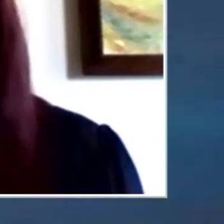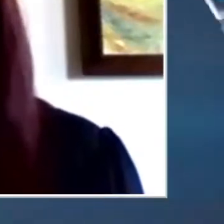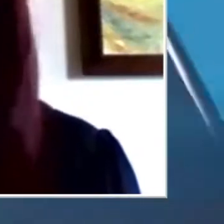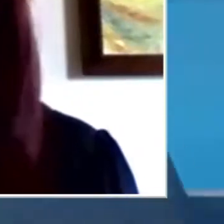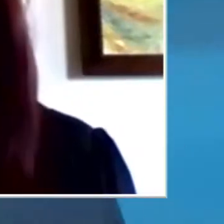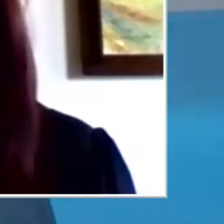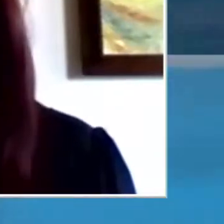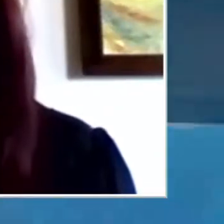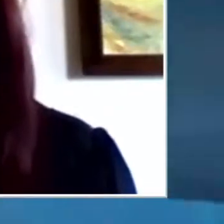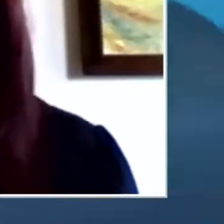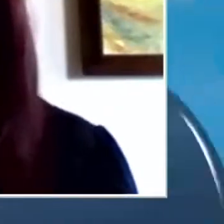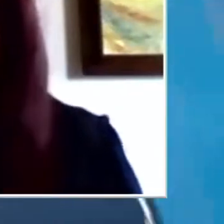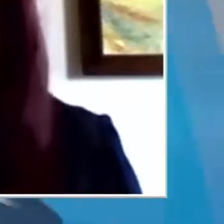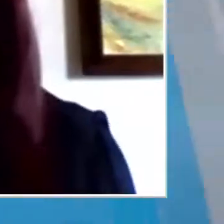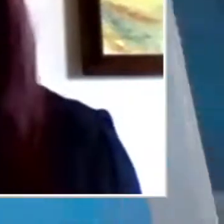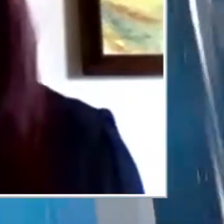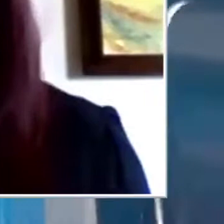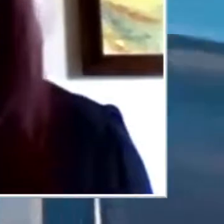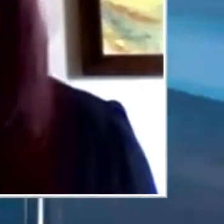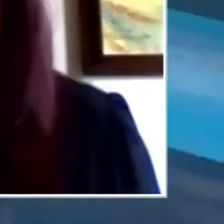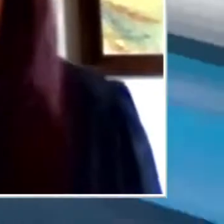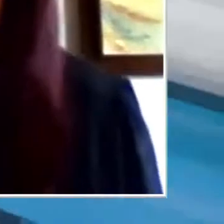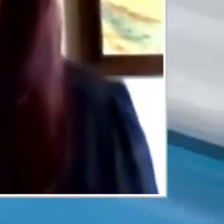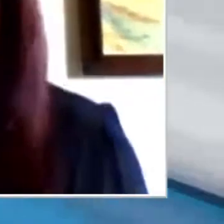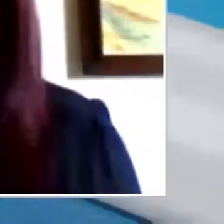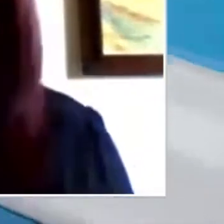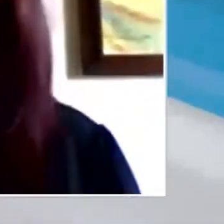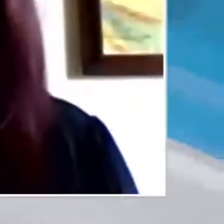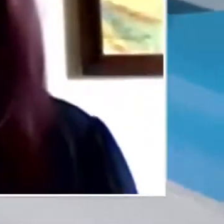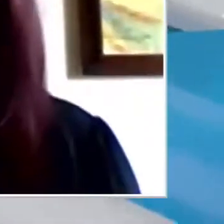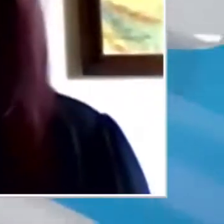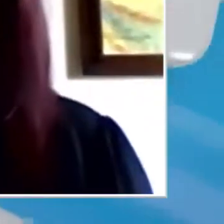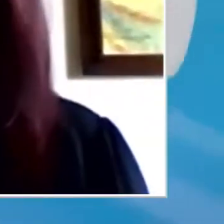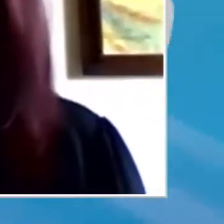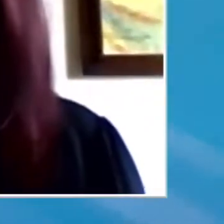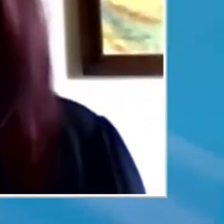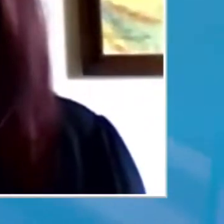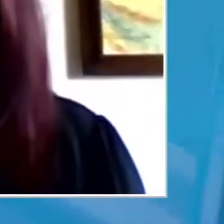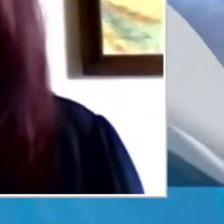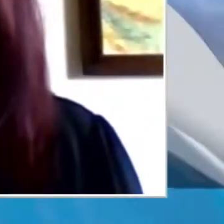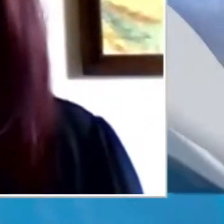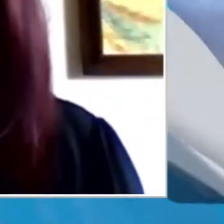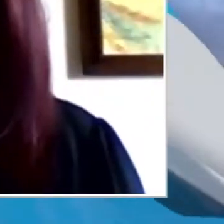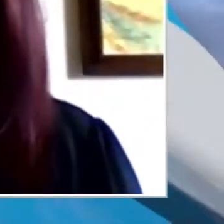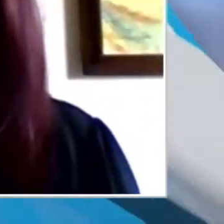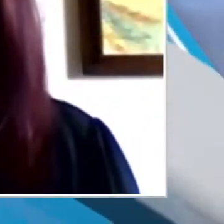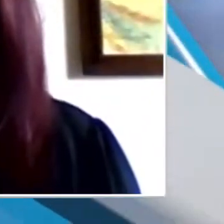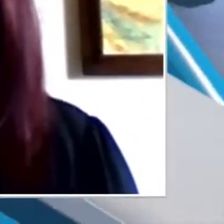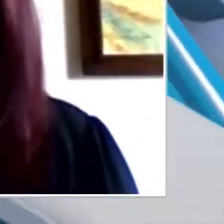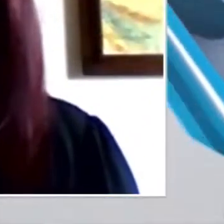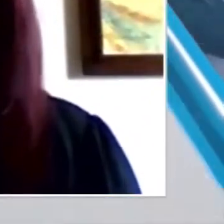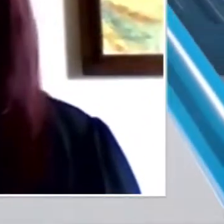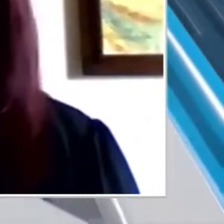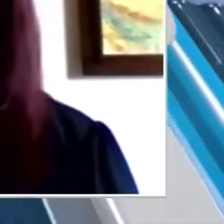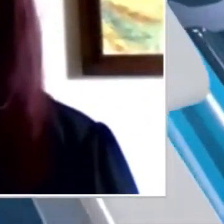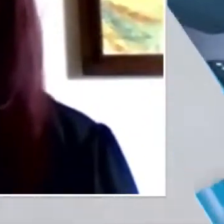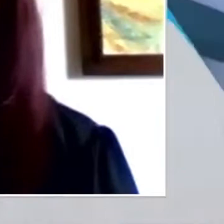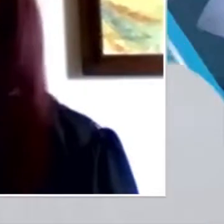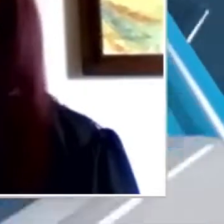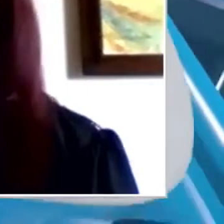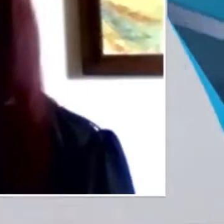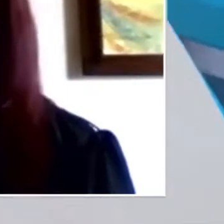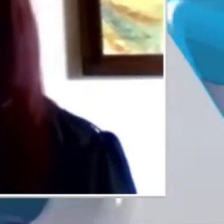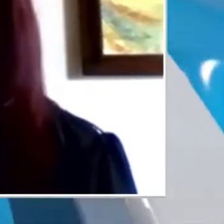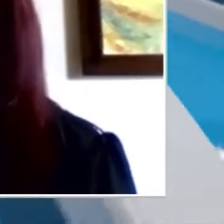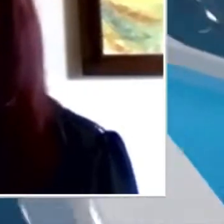que tengan una buena tarde. Bueno, muy bien, prestos a empezar a socializar este tema importante, un